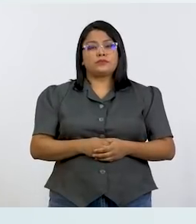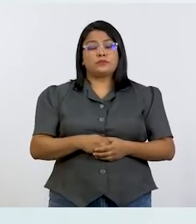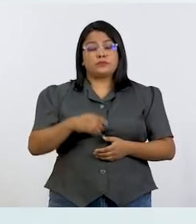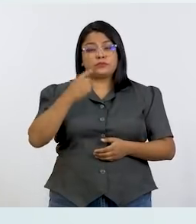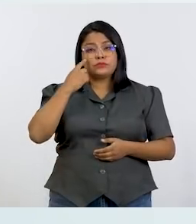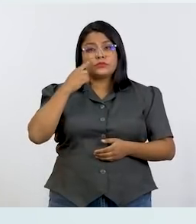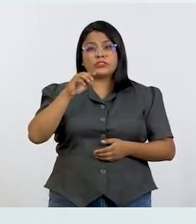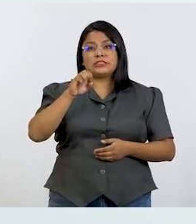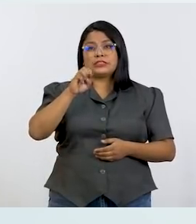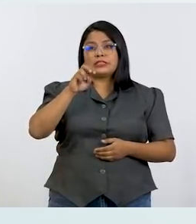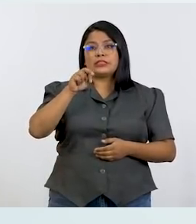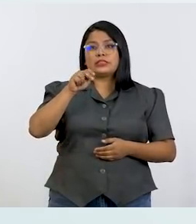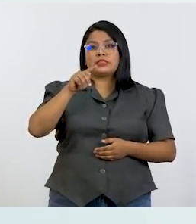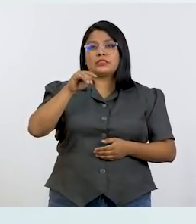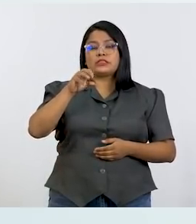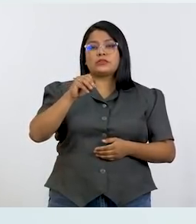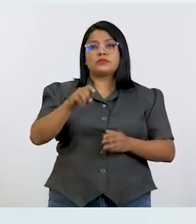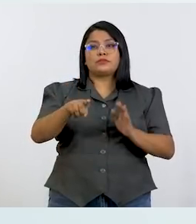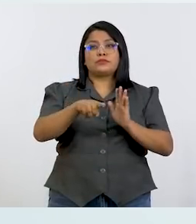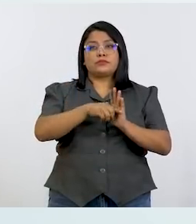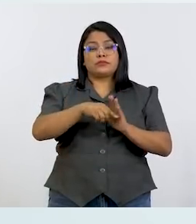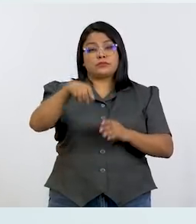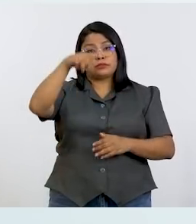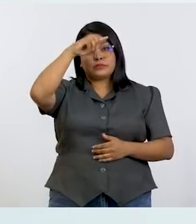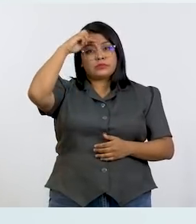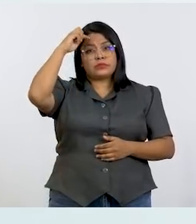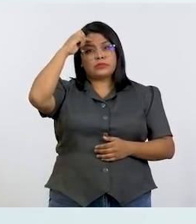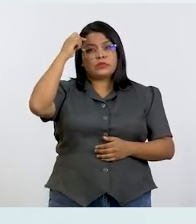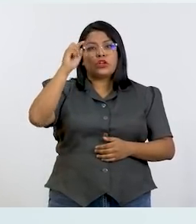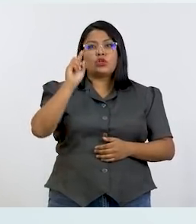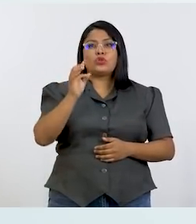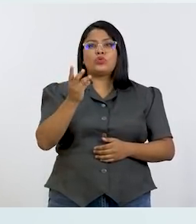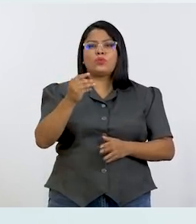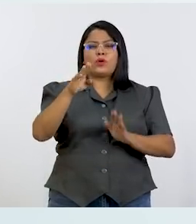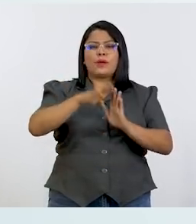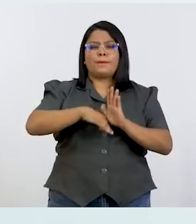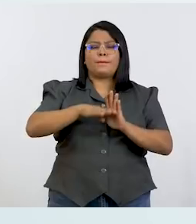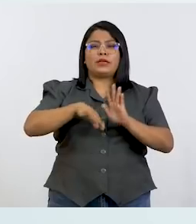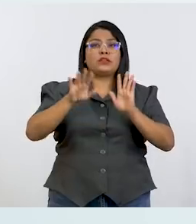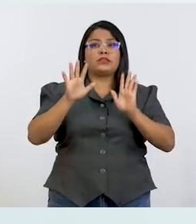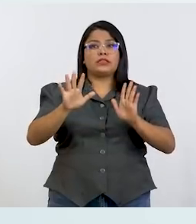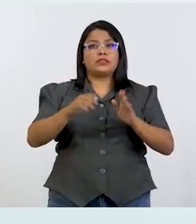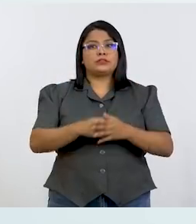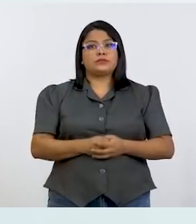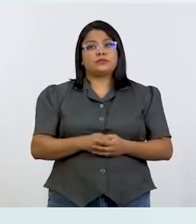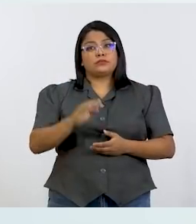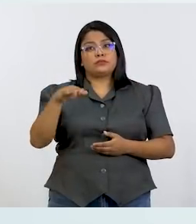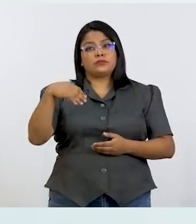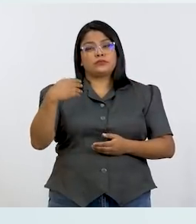3 de primer grado, introduciendo los sentidos de la resta. En este momento se